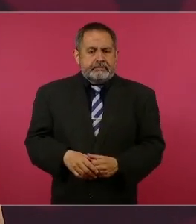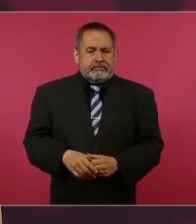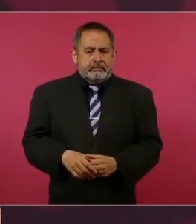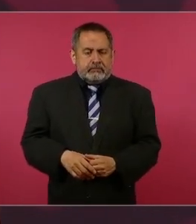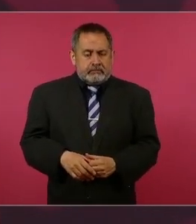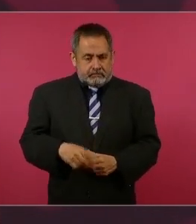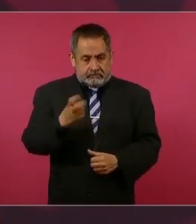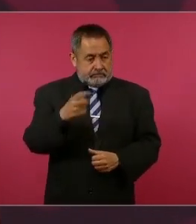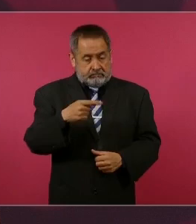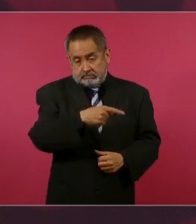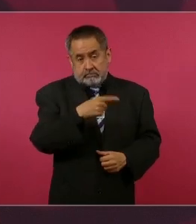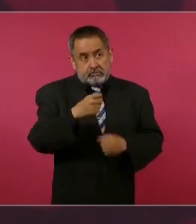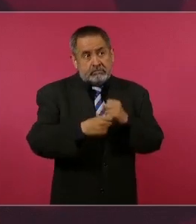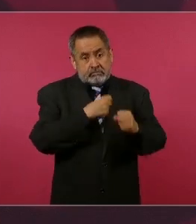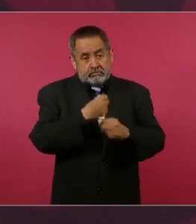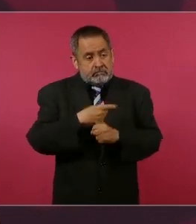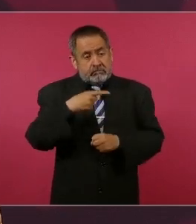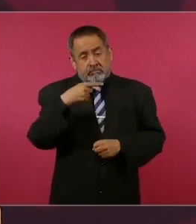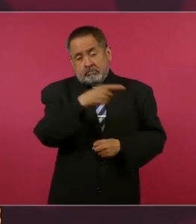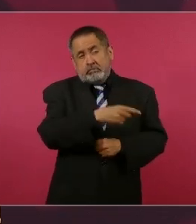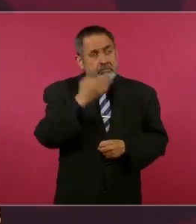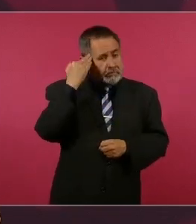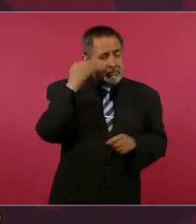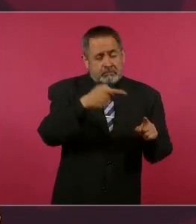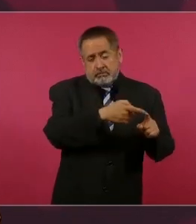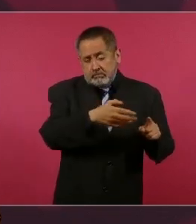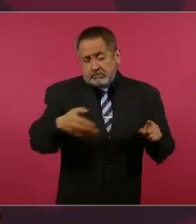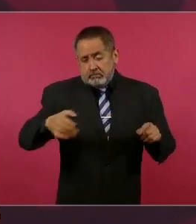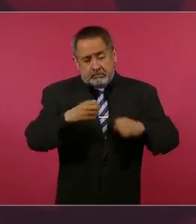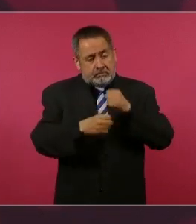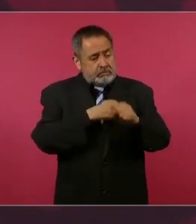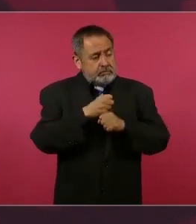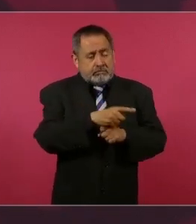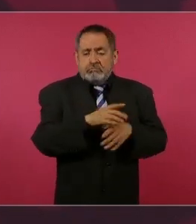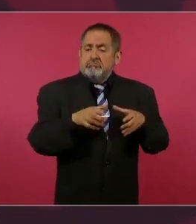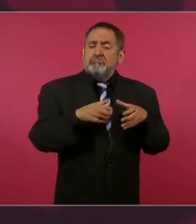que fue lo que impusieron durante mucho tiempo.